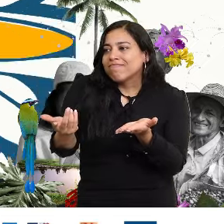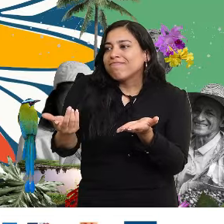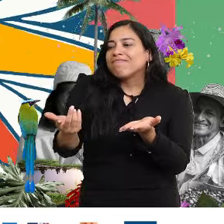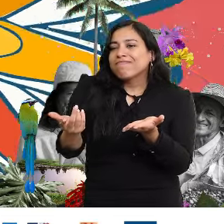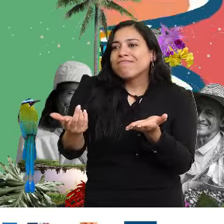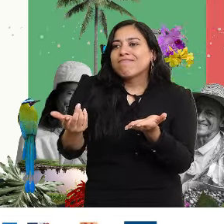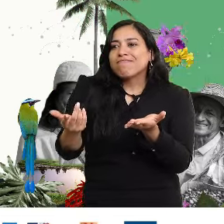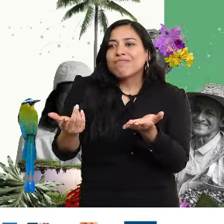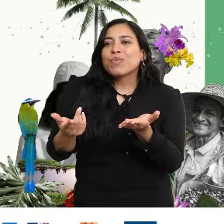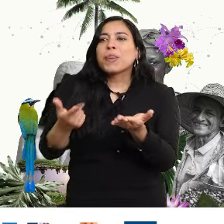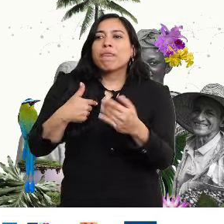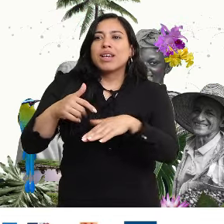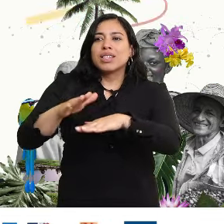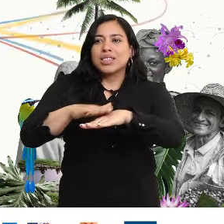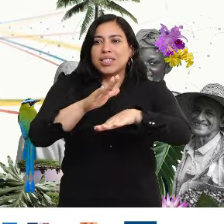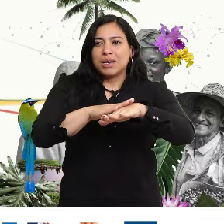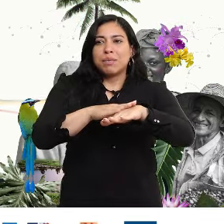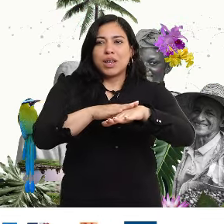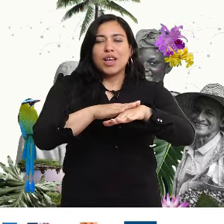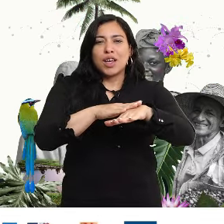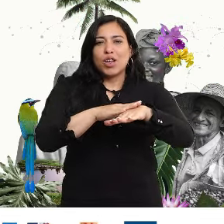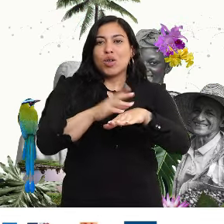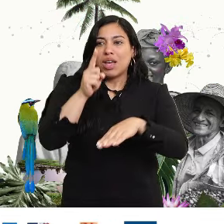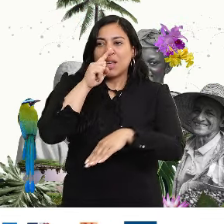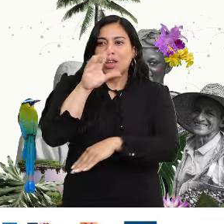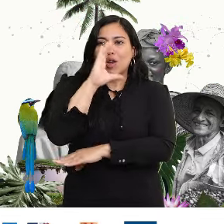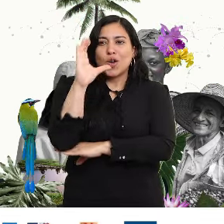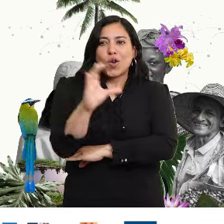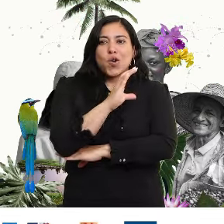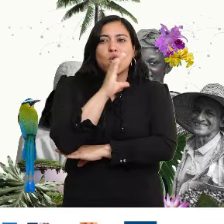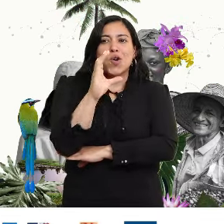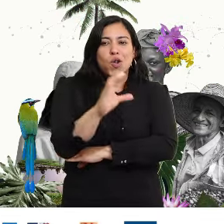eso que el llamado de que Colombia